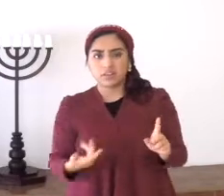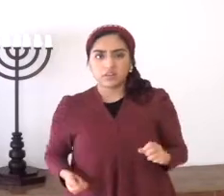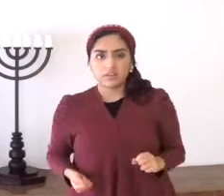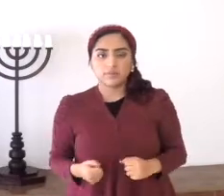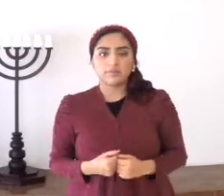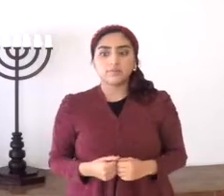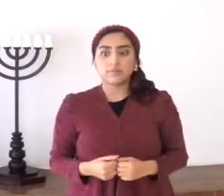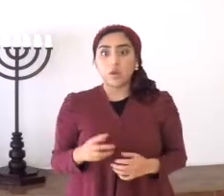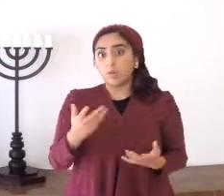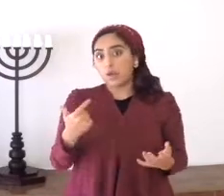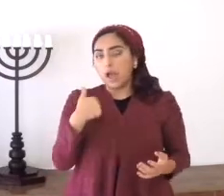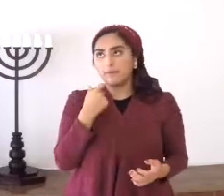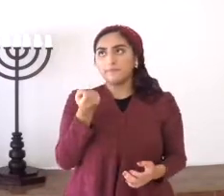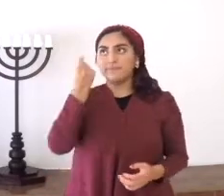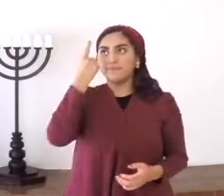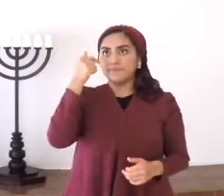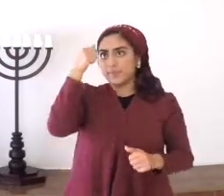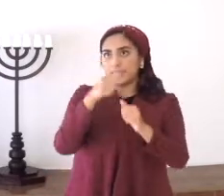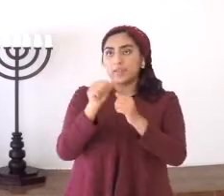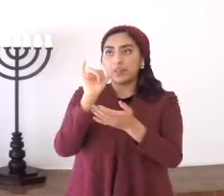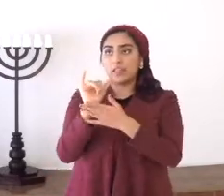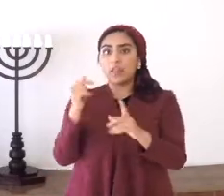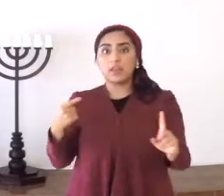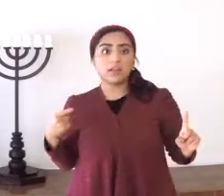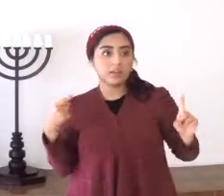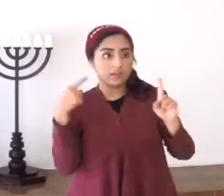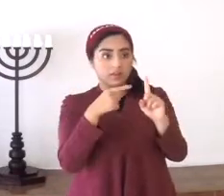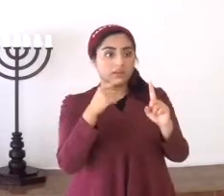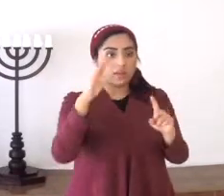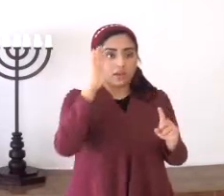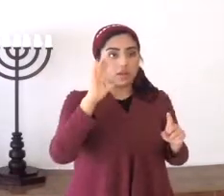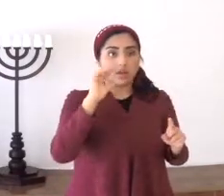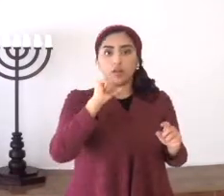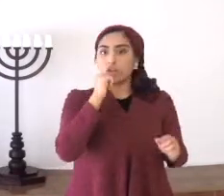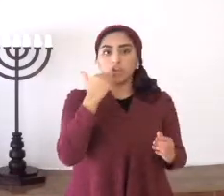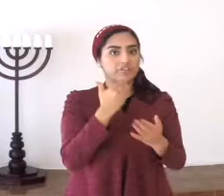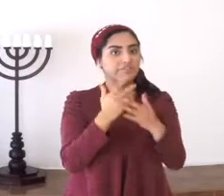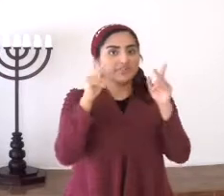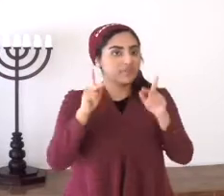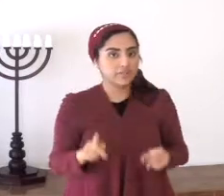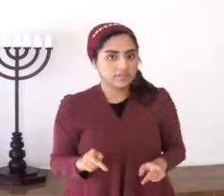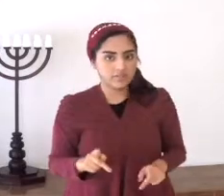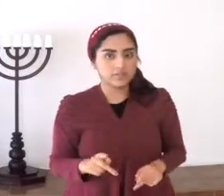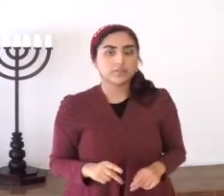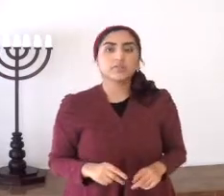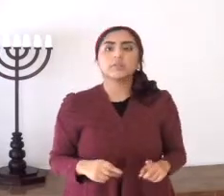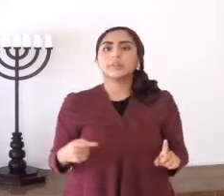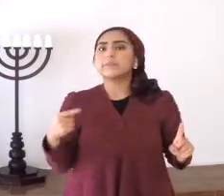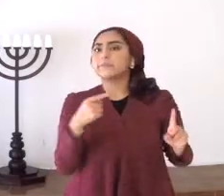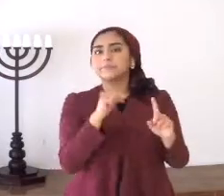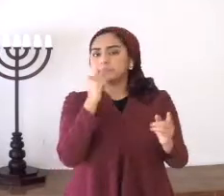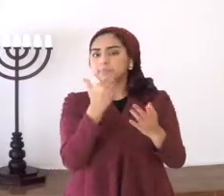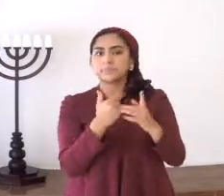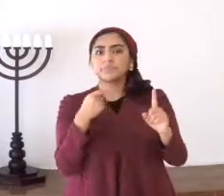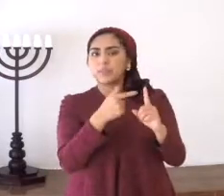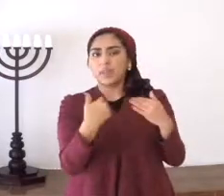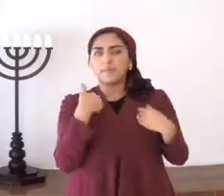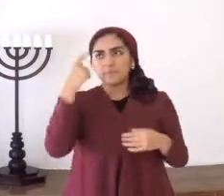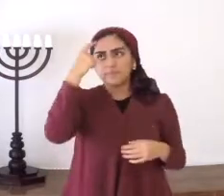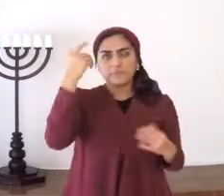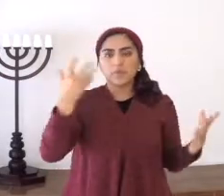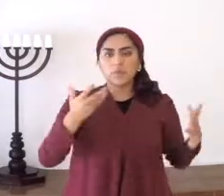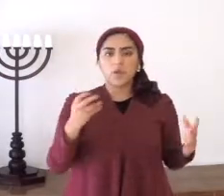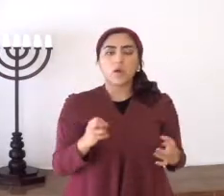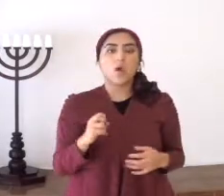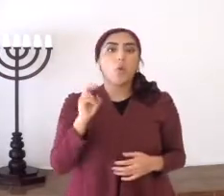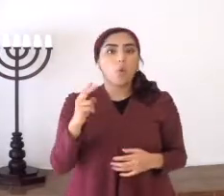ver, ¿qué cosa era? Bueno, yo tengo entendido entonces que era un pandillero. Ok,